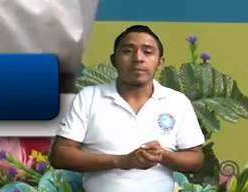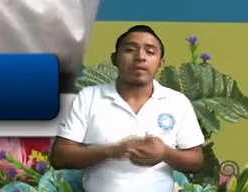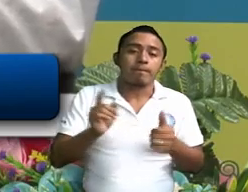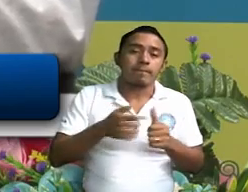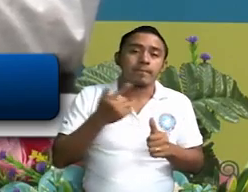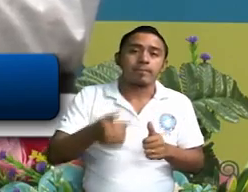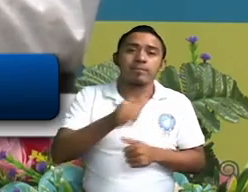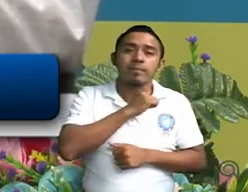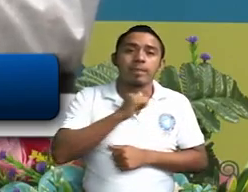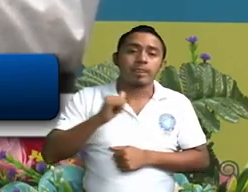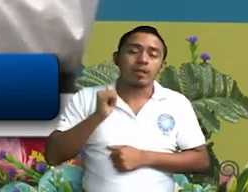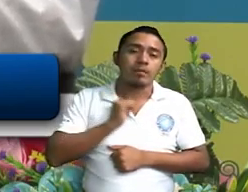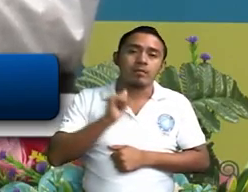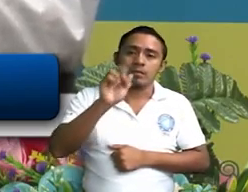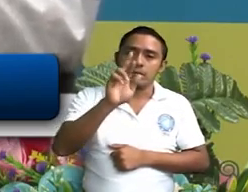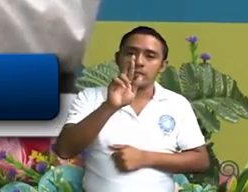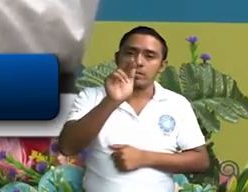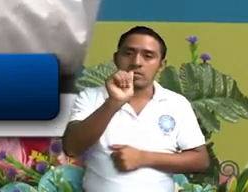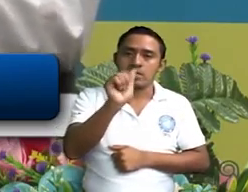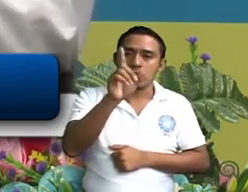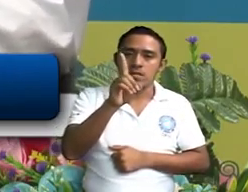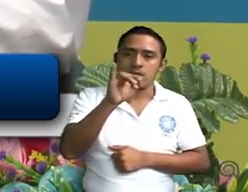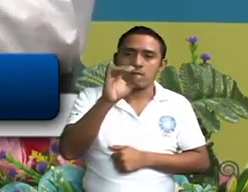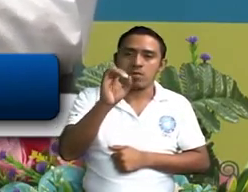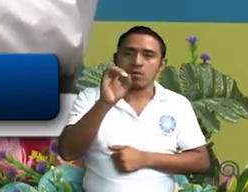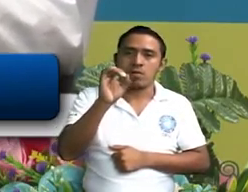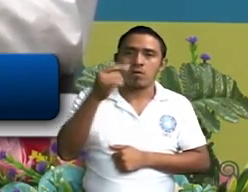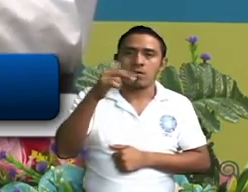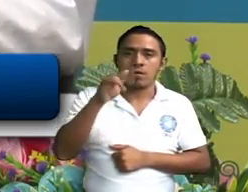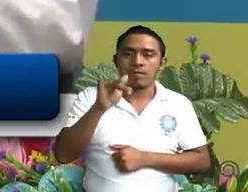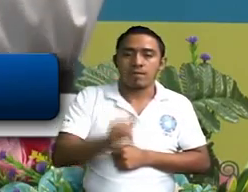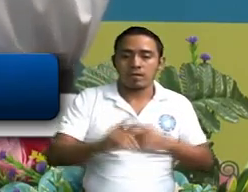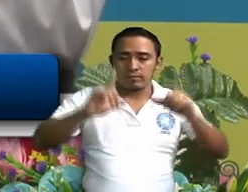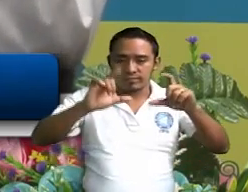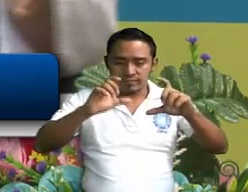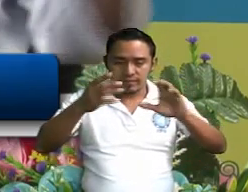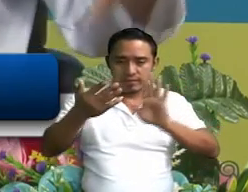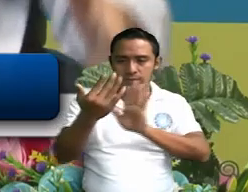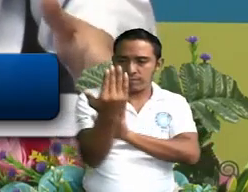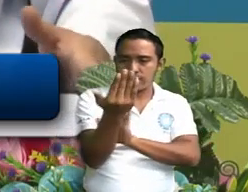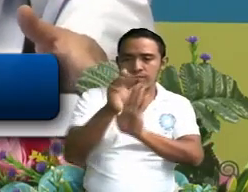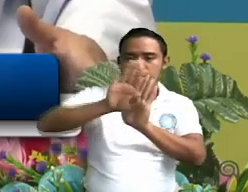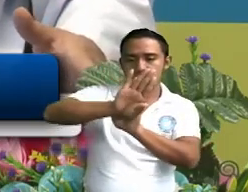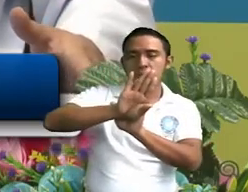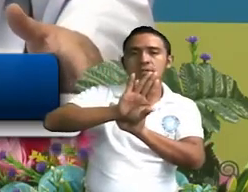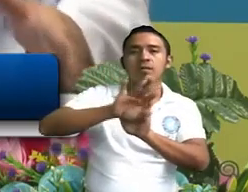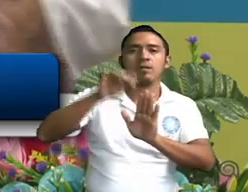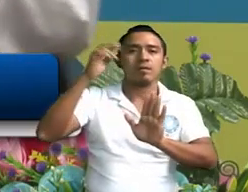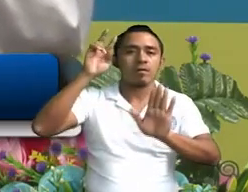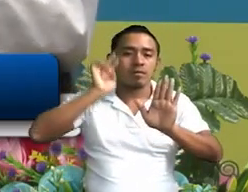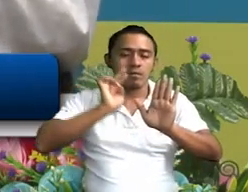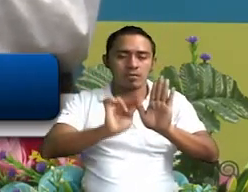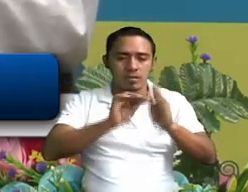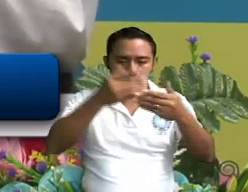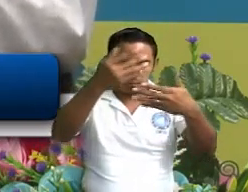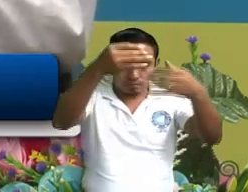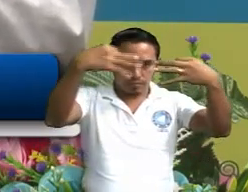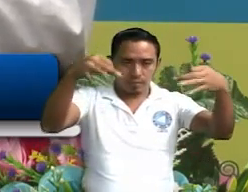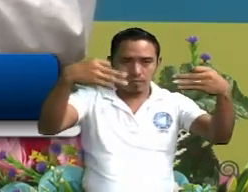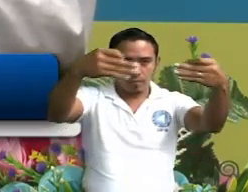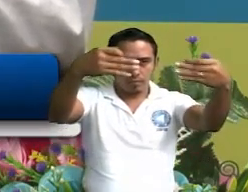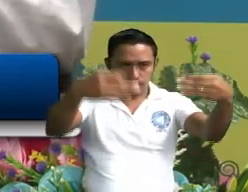radiografía de cadera, siempre en sus dos vistas, lo principal, de frente y de lado, para así lograr